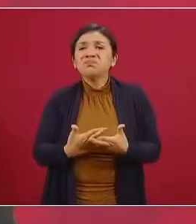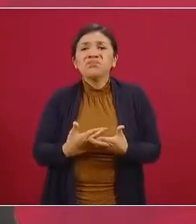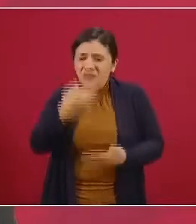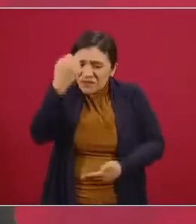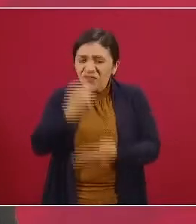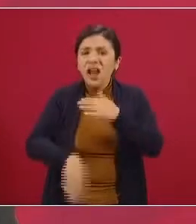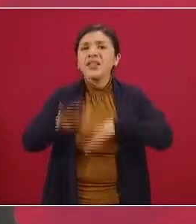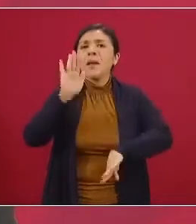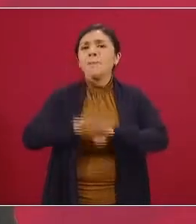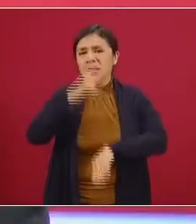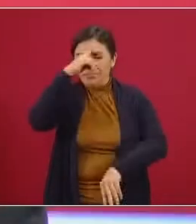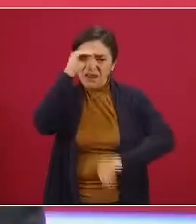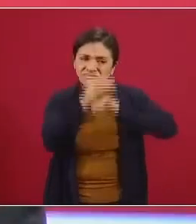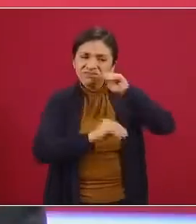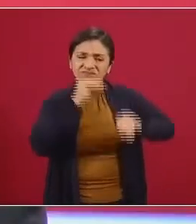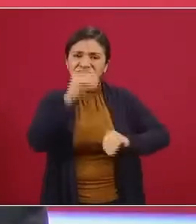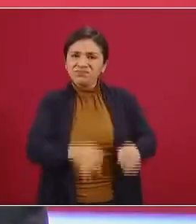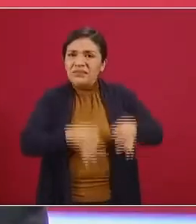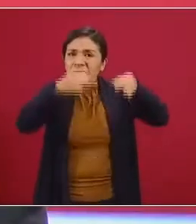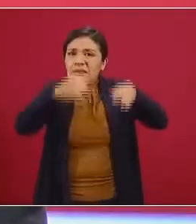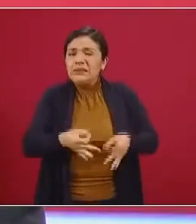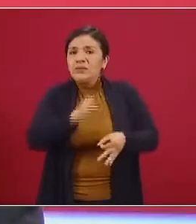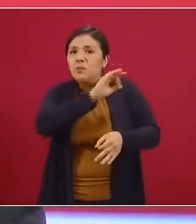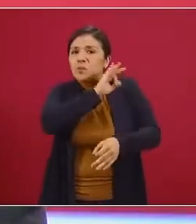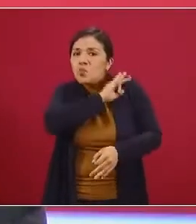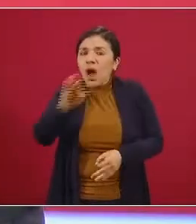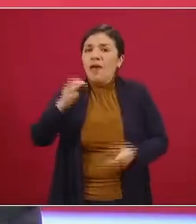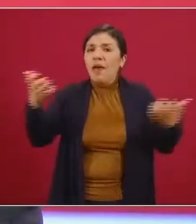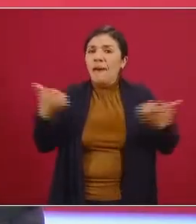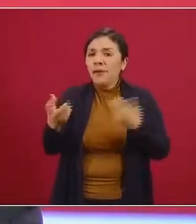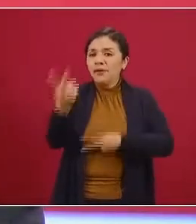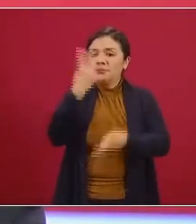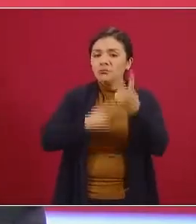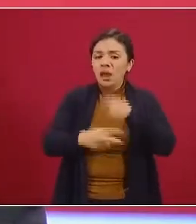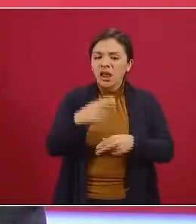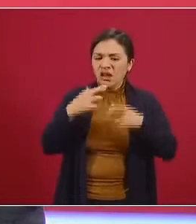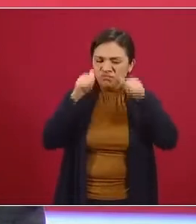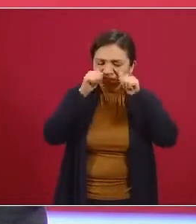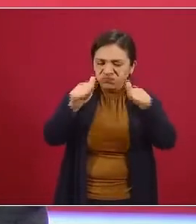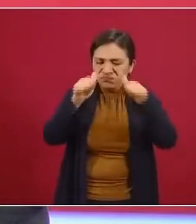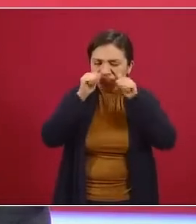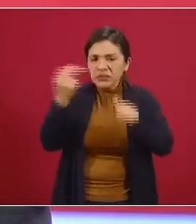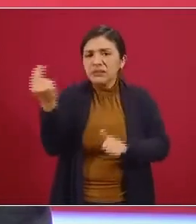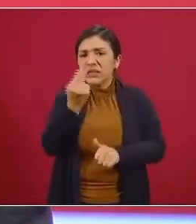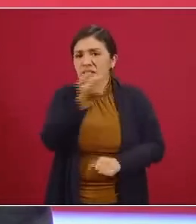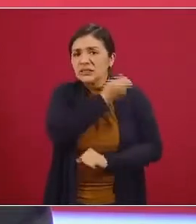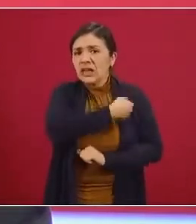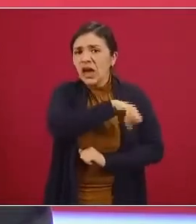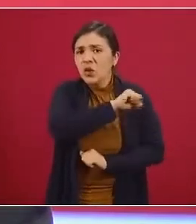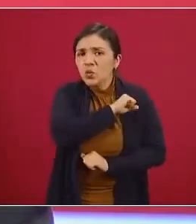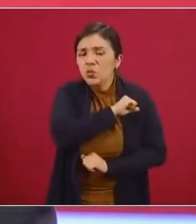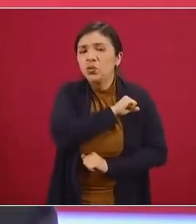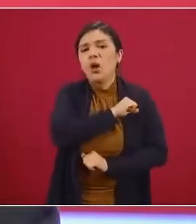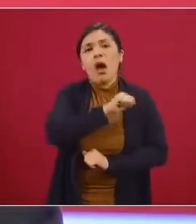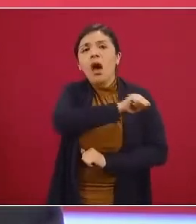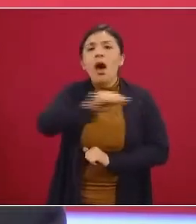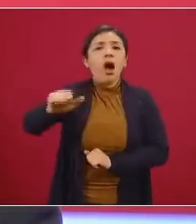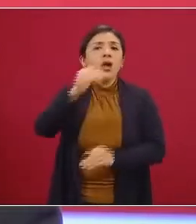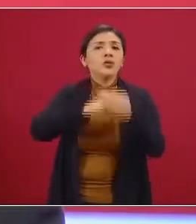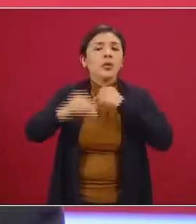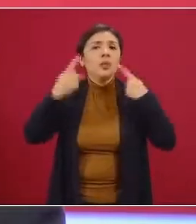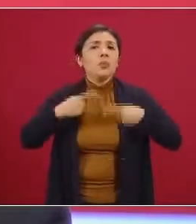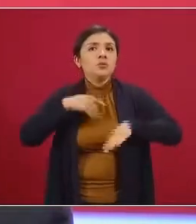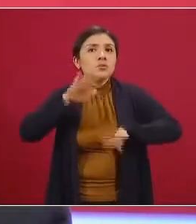capacidades necesarias para satisfacer las necesidades de salud de la población que